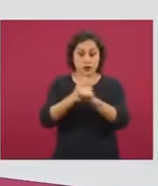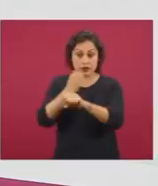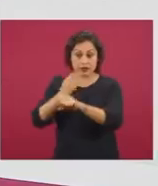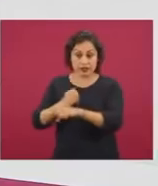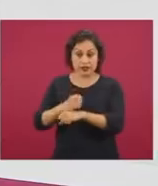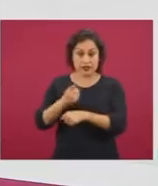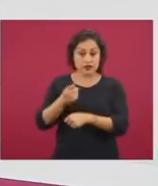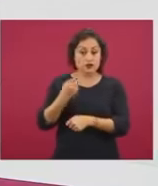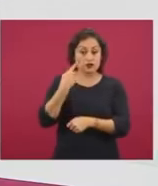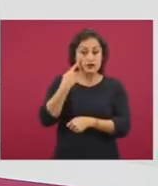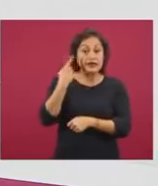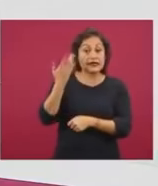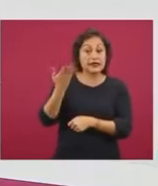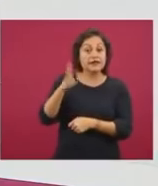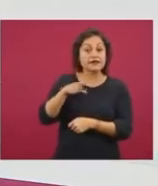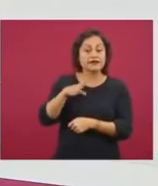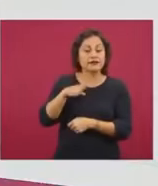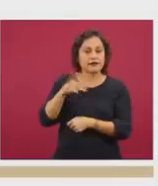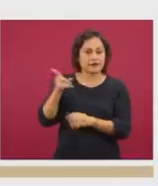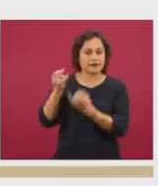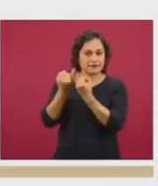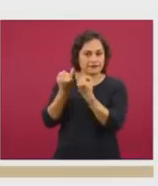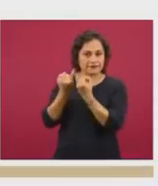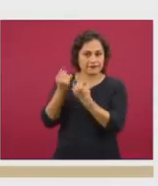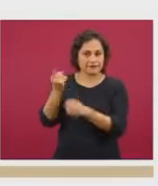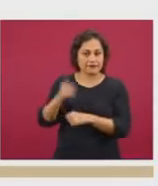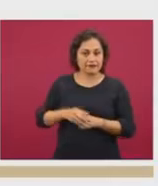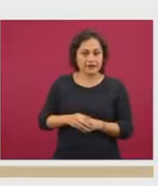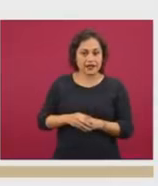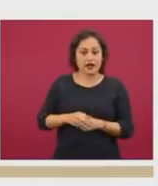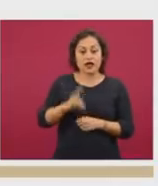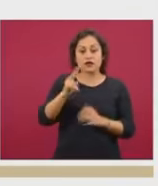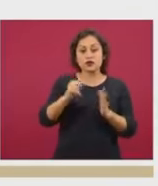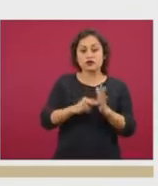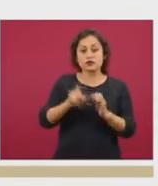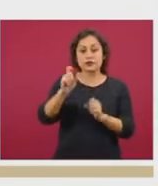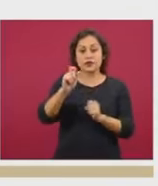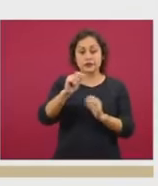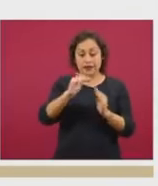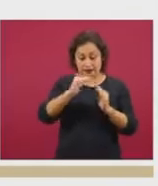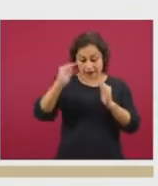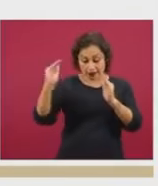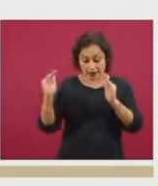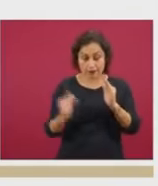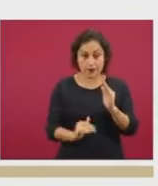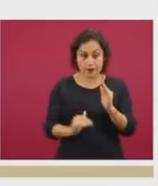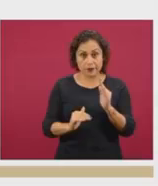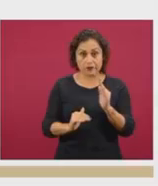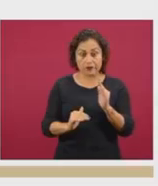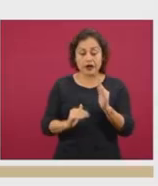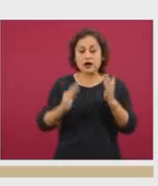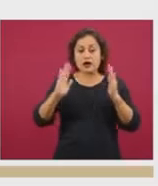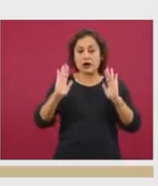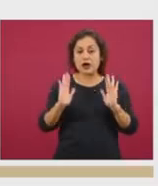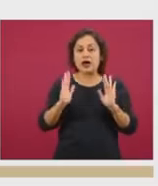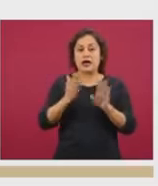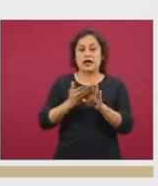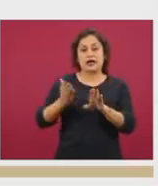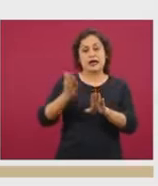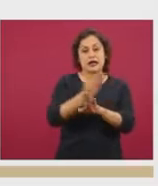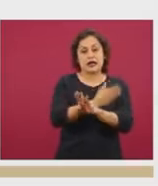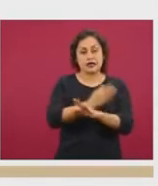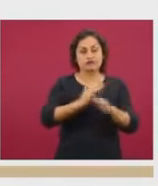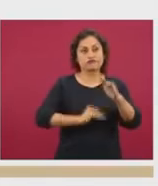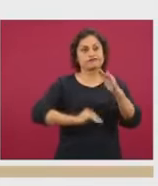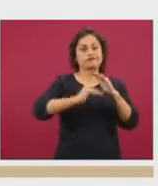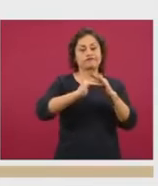tienen observación de que el 2020 está por debajo de lo esperado, aún antes de haber presentado un